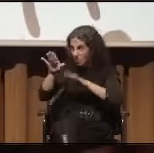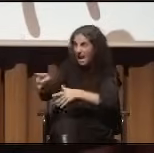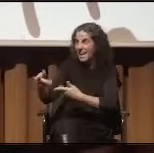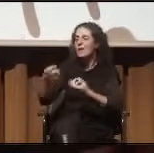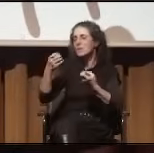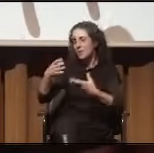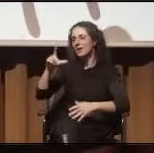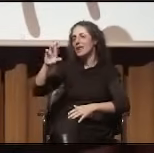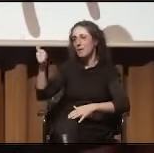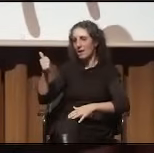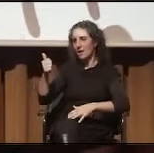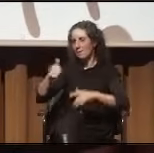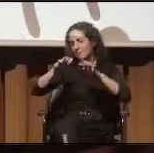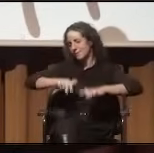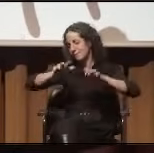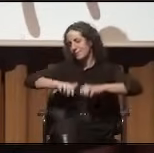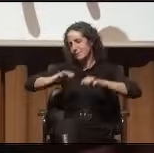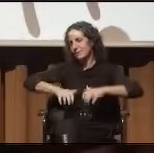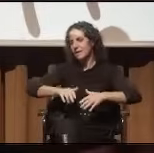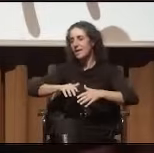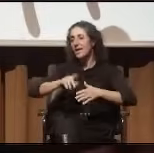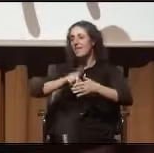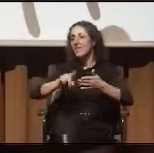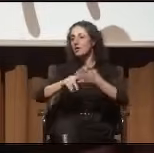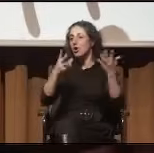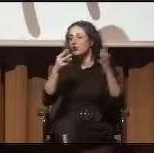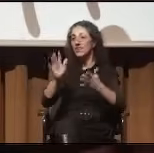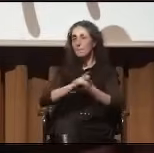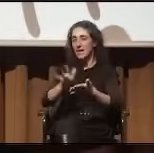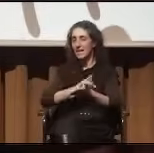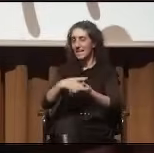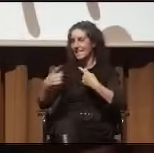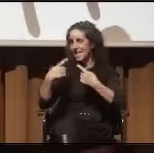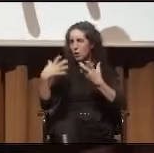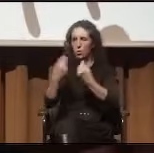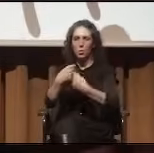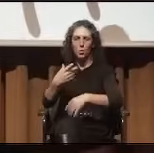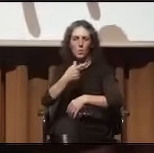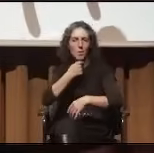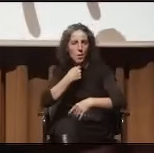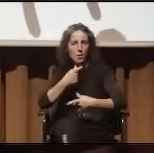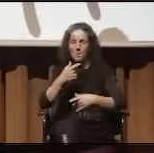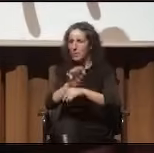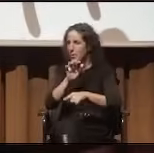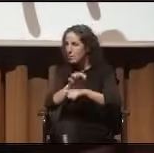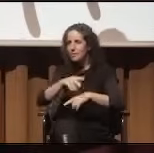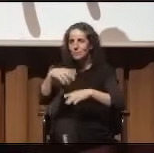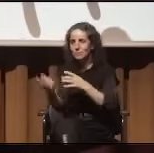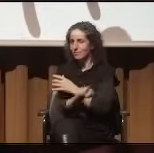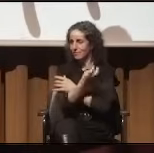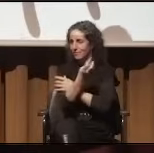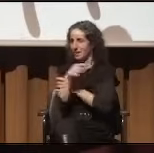Laura ha transcrito todo esto y tenemos 180 páginas de diálogos, quitando las bromas y las coñas, que había mucho más, solamente las cosas